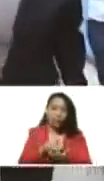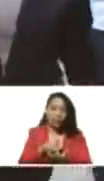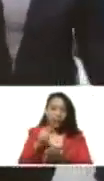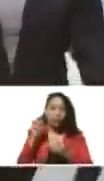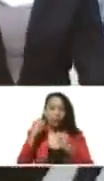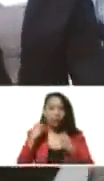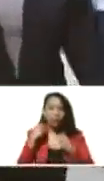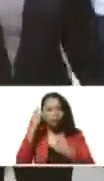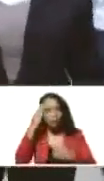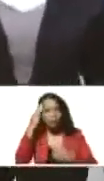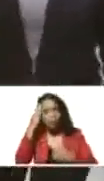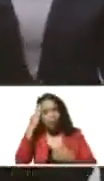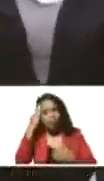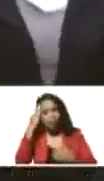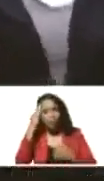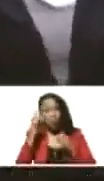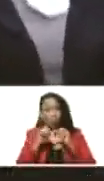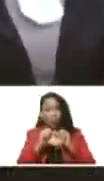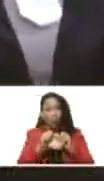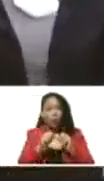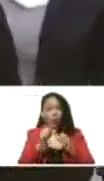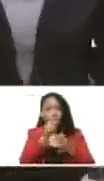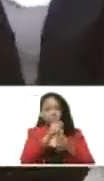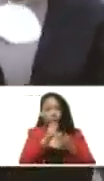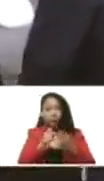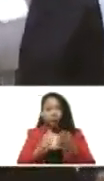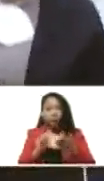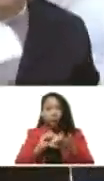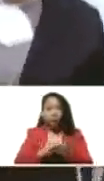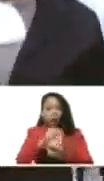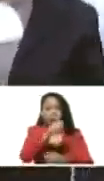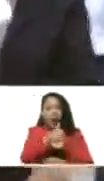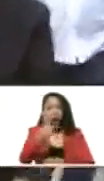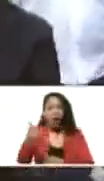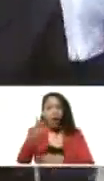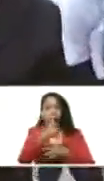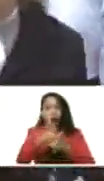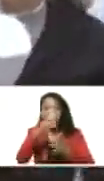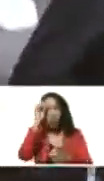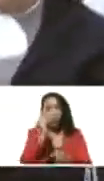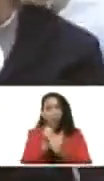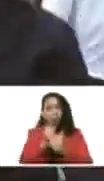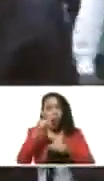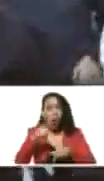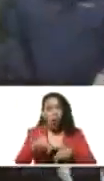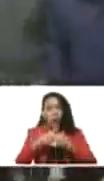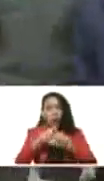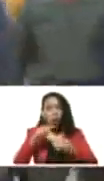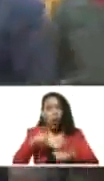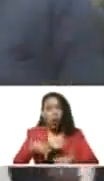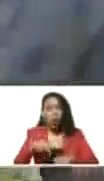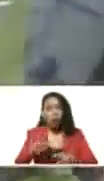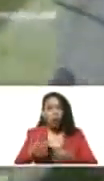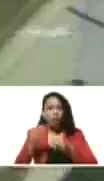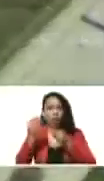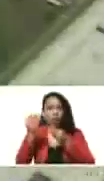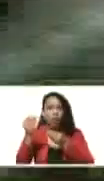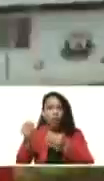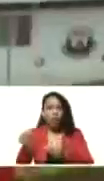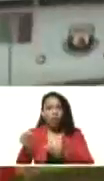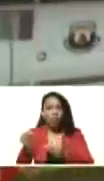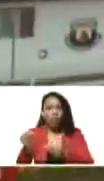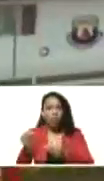para seguir las rutas establecidas en cada línea de trabajo que hoy por hoy está dando la